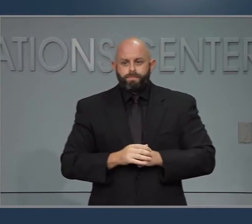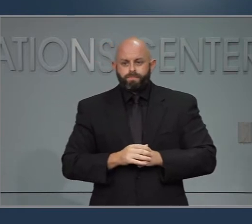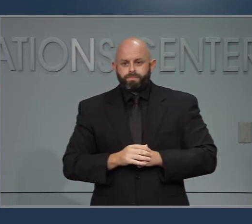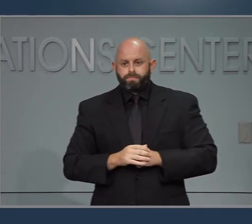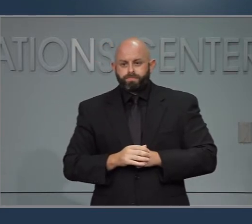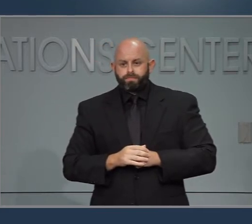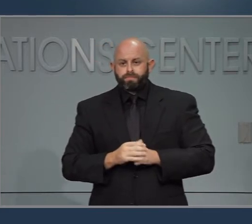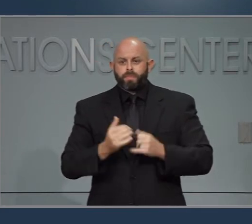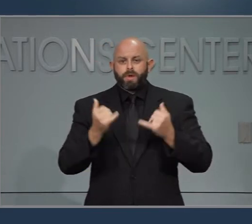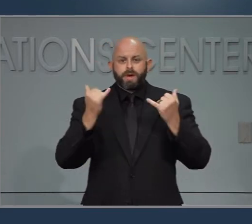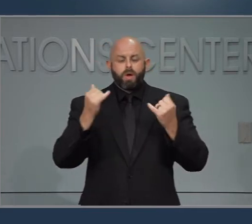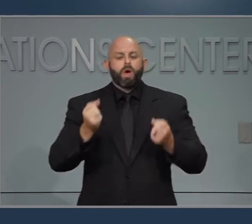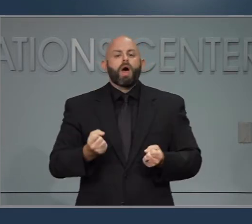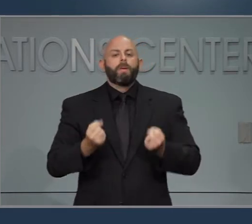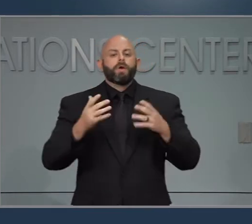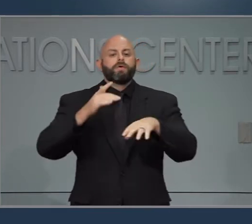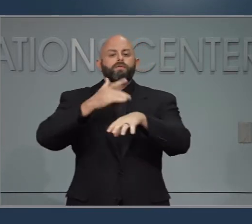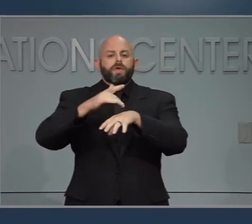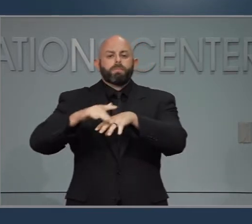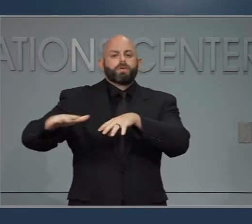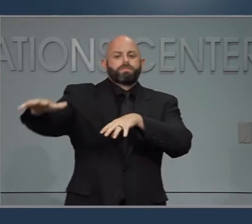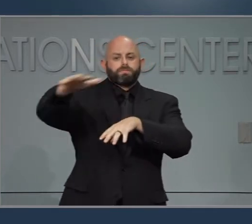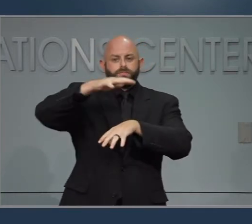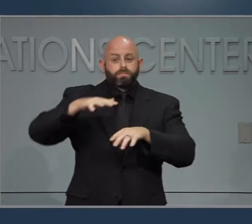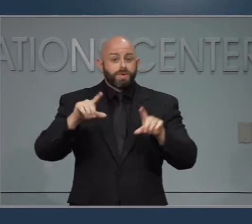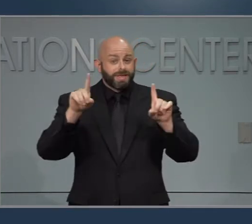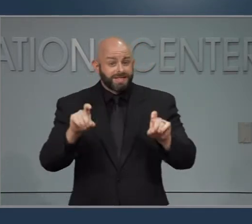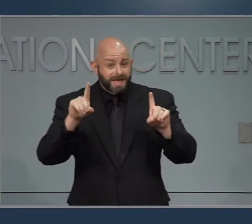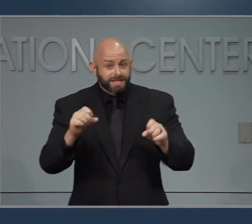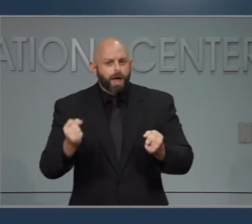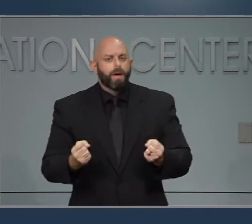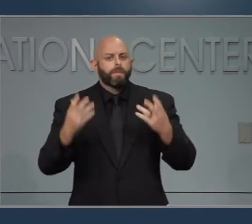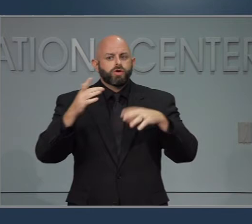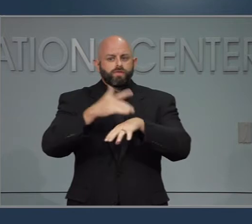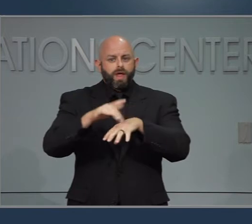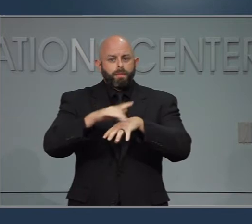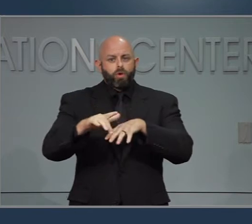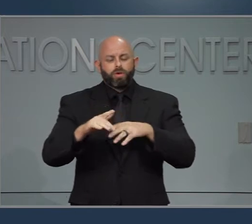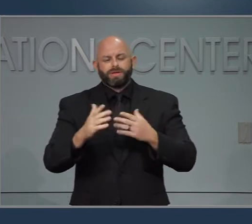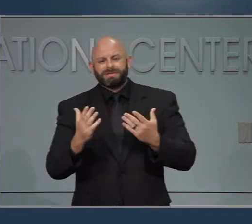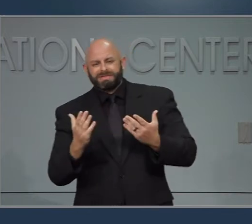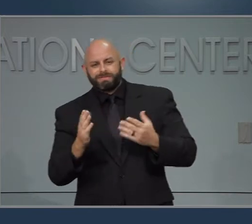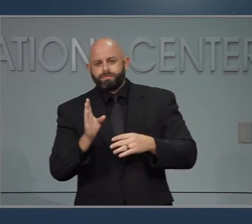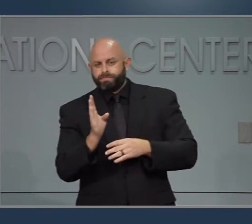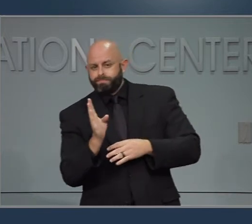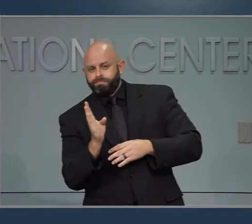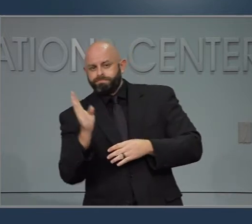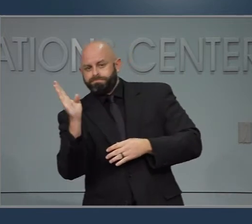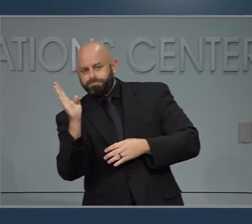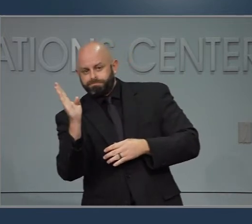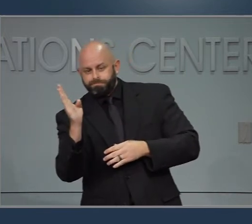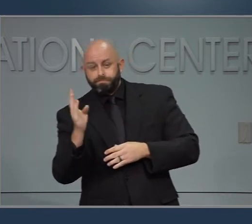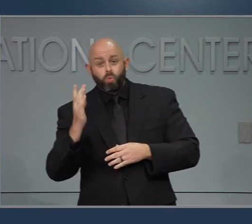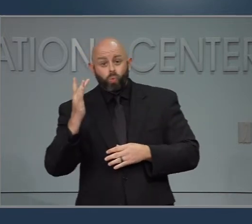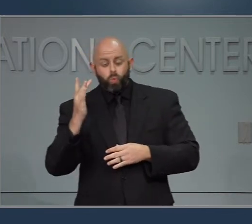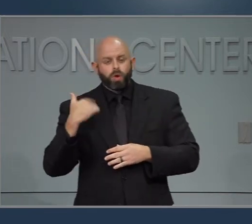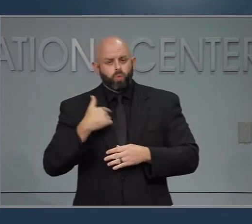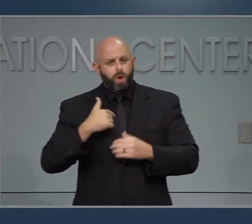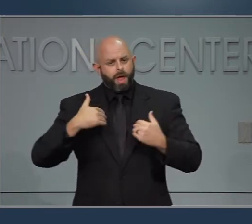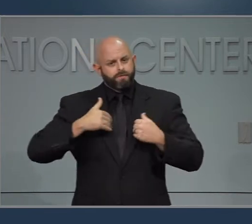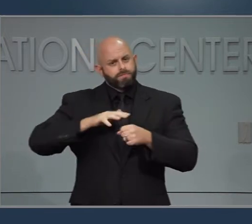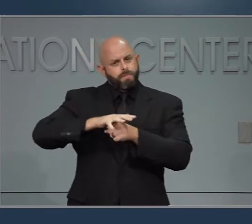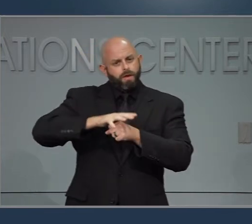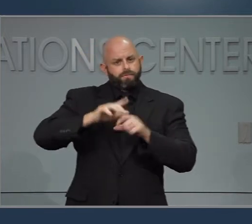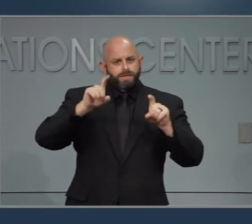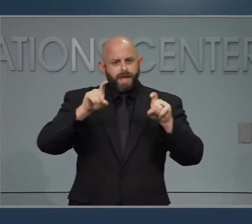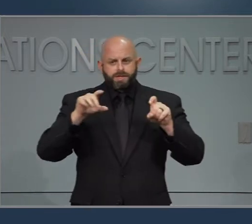hospitales. Le damos línea amarilla. Ahora con los indicadores de capacidad. Hacer pruebas tiene una flecha de lado. Nosotros tenemos la